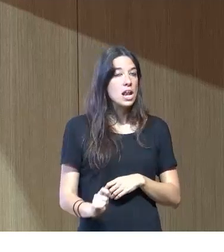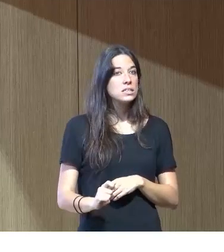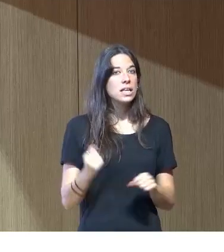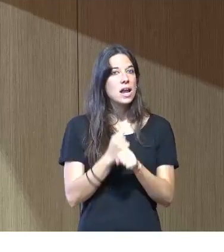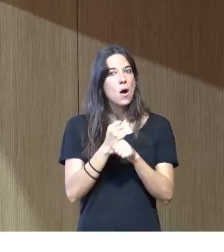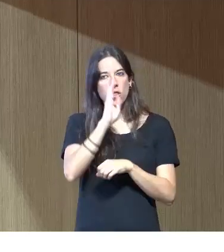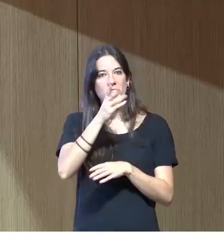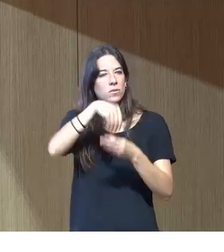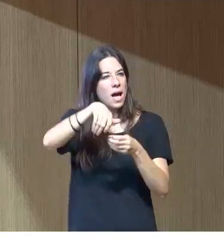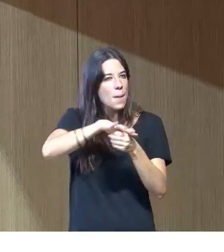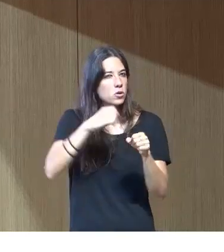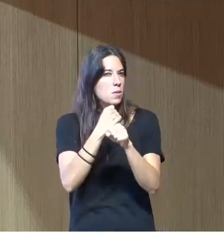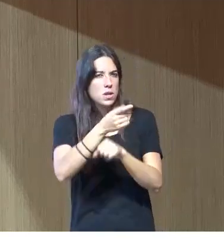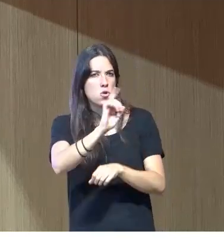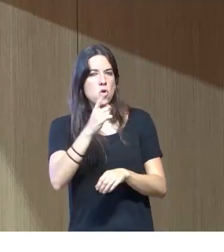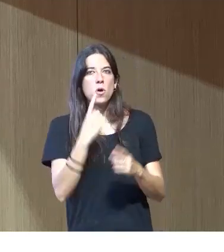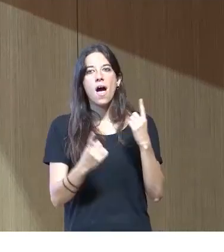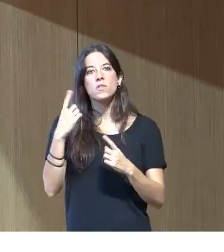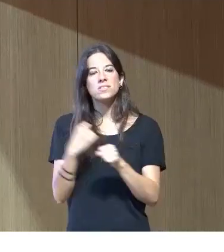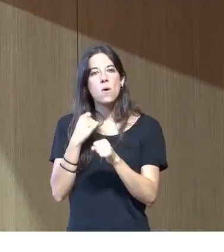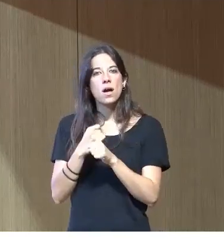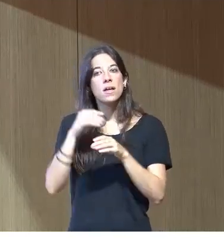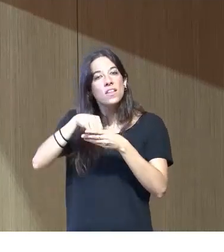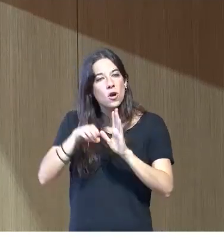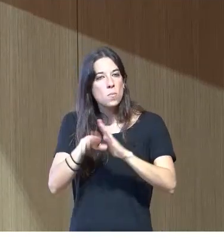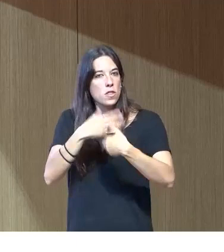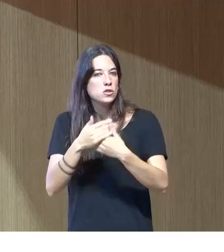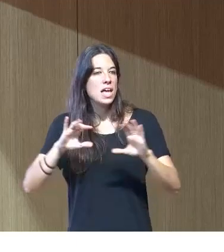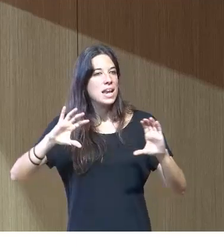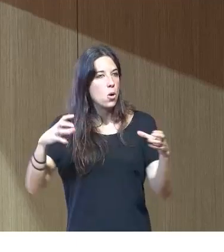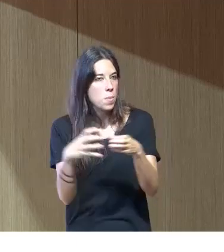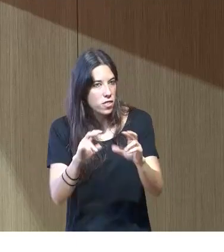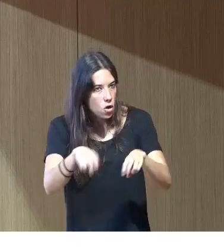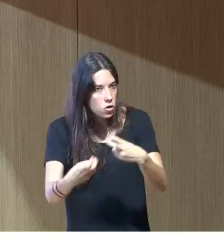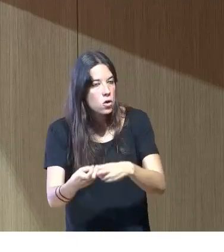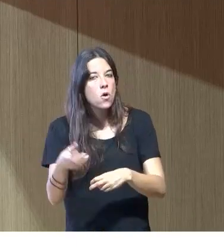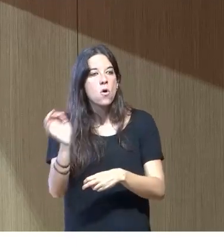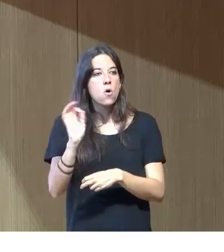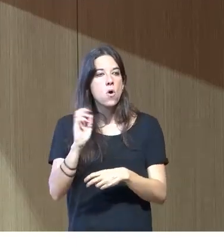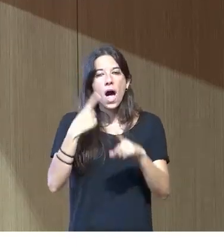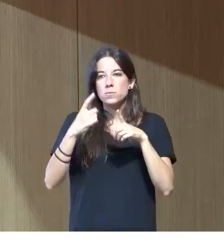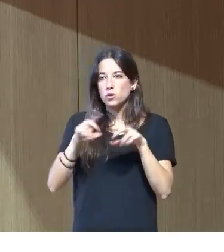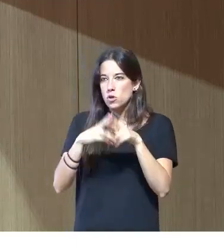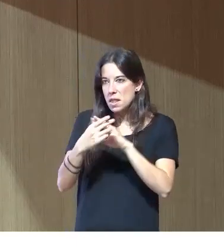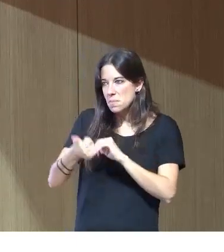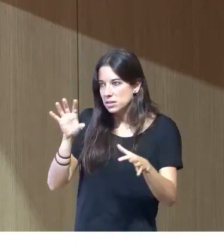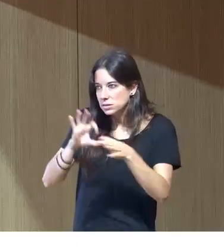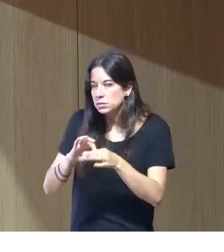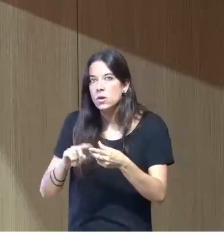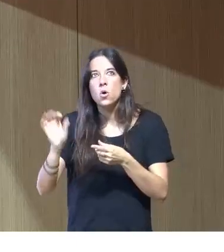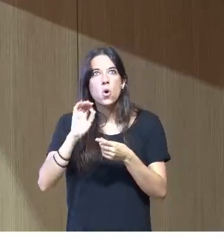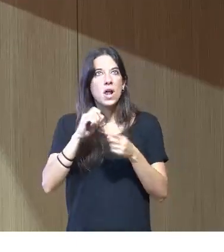en el empleo que trabajan a veces en los propios procesos de rehabilitación en aspectos más más sociales en esa